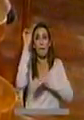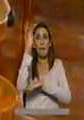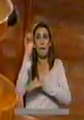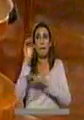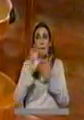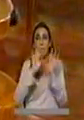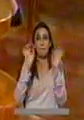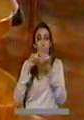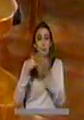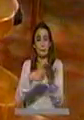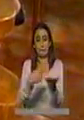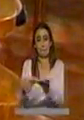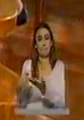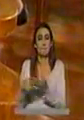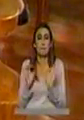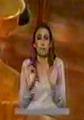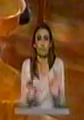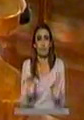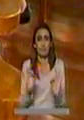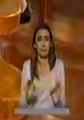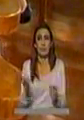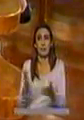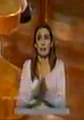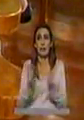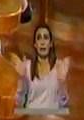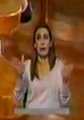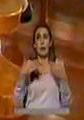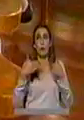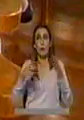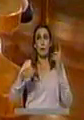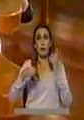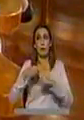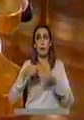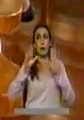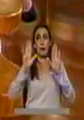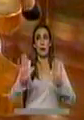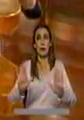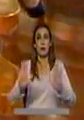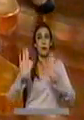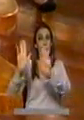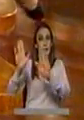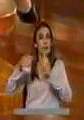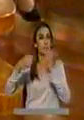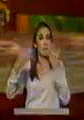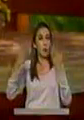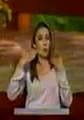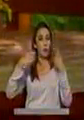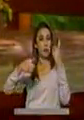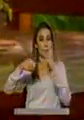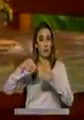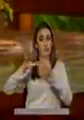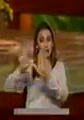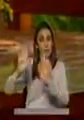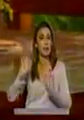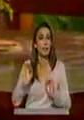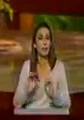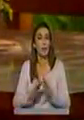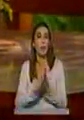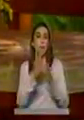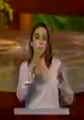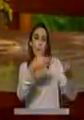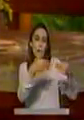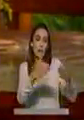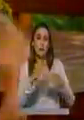de eventos. Imagínense, nosotros qué vamos a traer eventos de Guayaquil y Quito, que los dejemos a Guayaquil y Quito. Traigamos eventos de Panamá, de